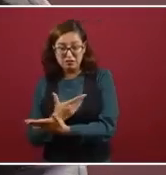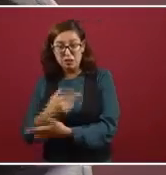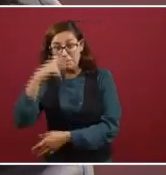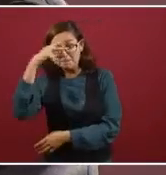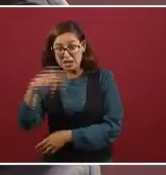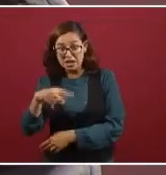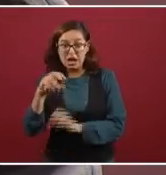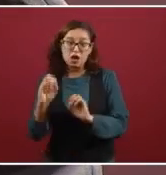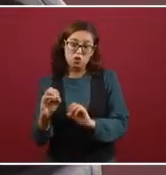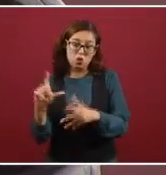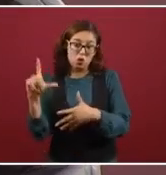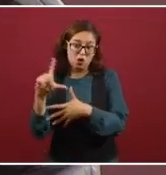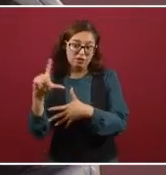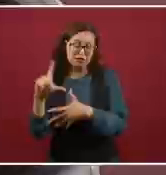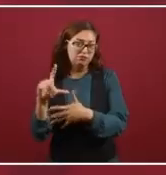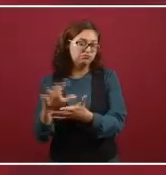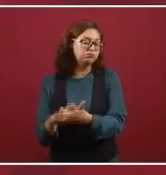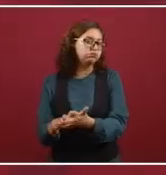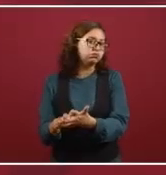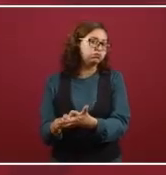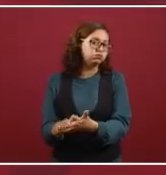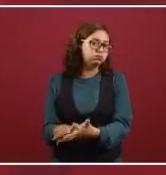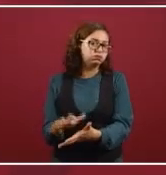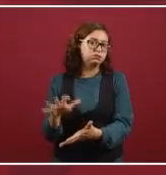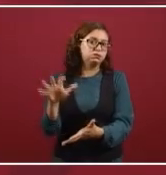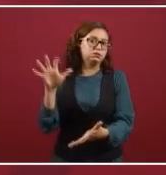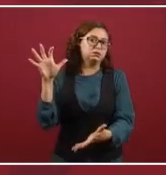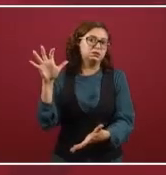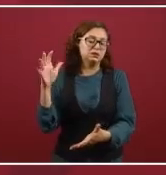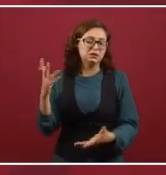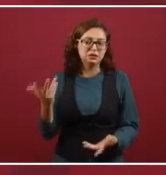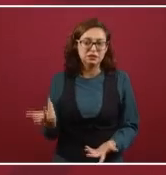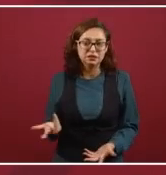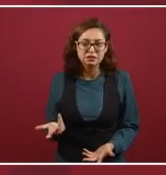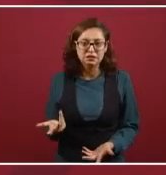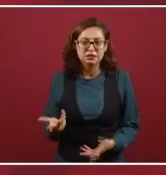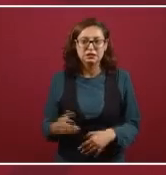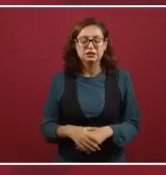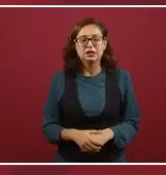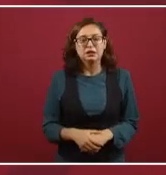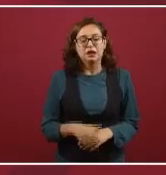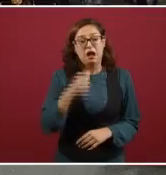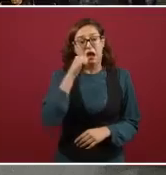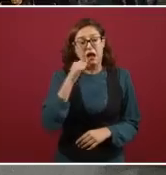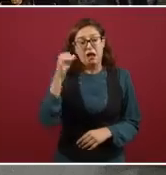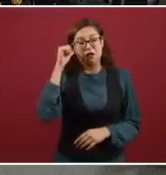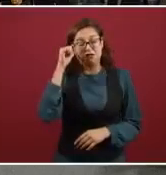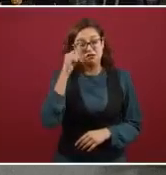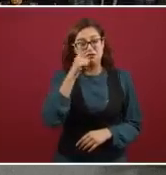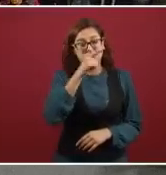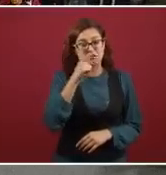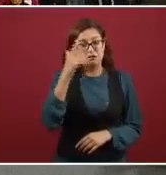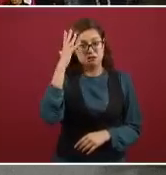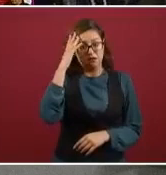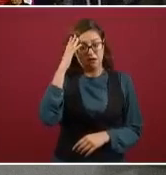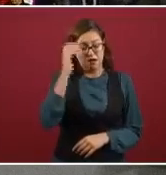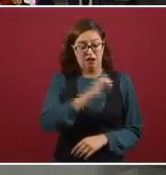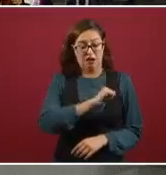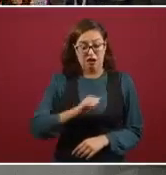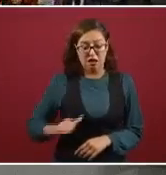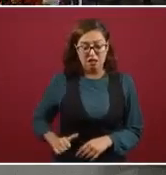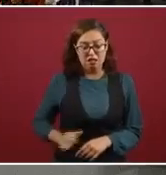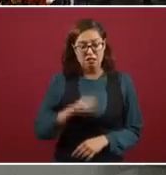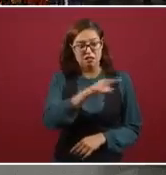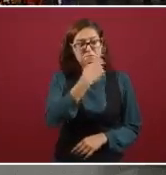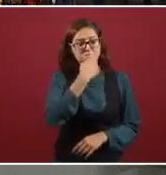hispano es enorme. Entonces es una comunidad binacional, así me lo dijo ayer el alcalde, a quien también le externé nuestras